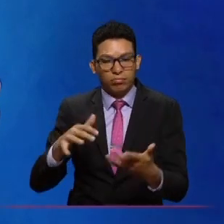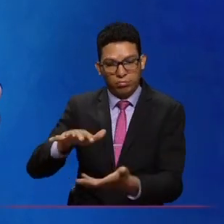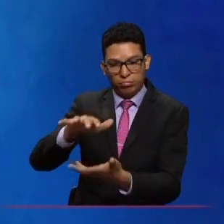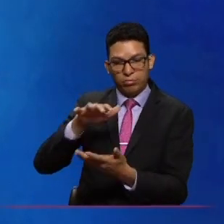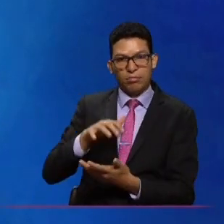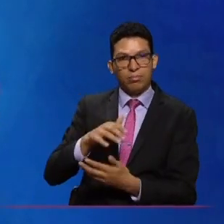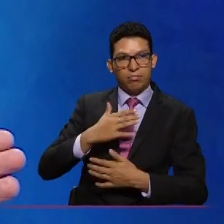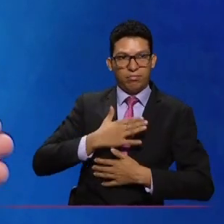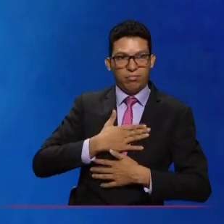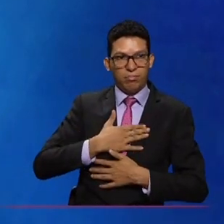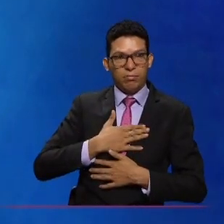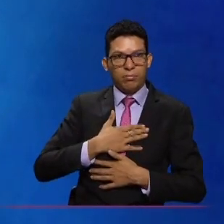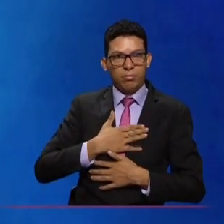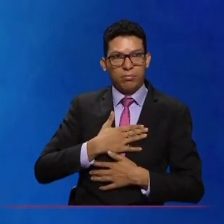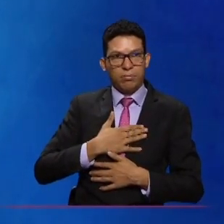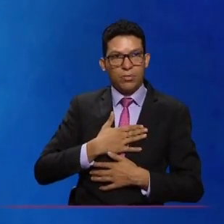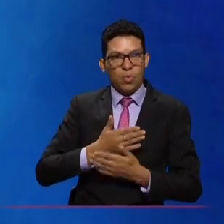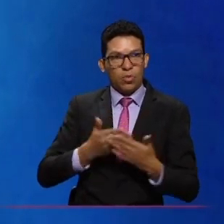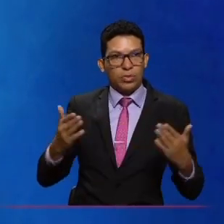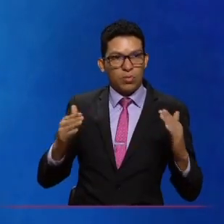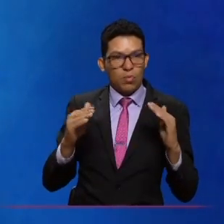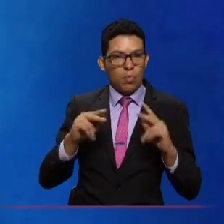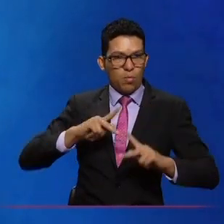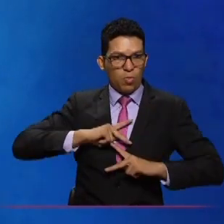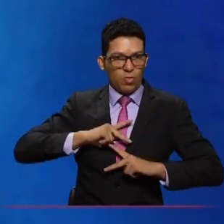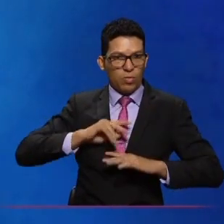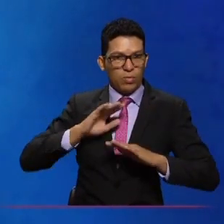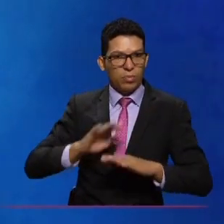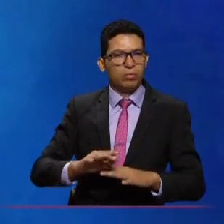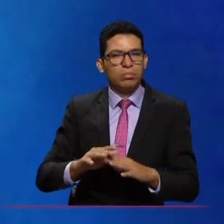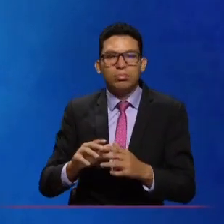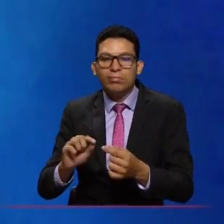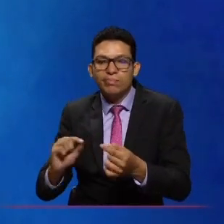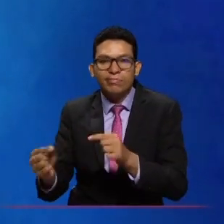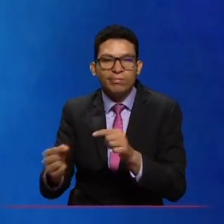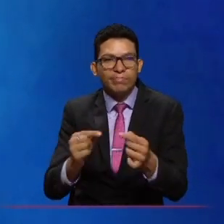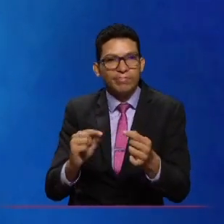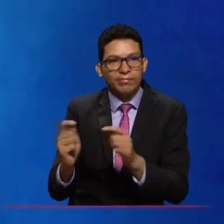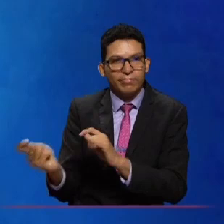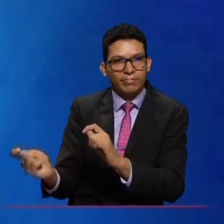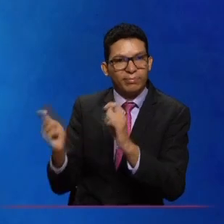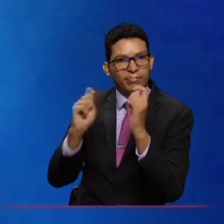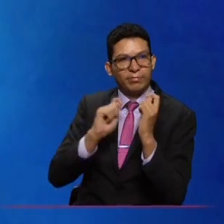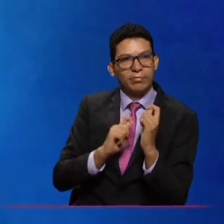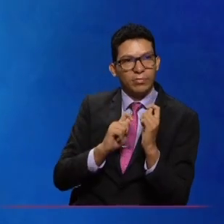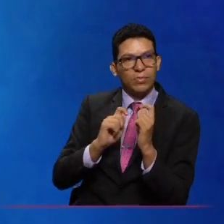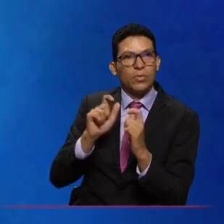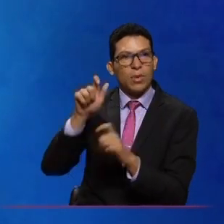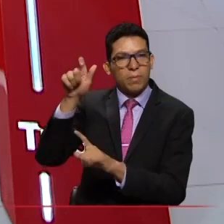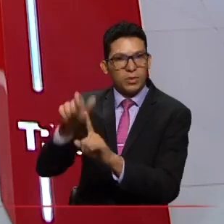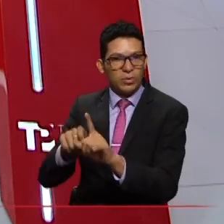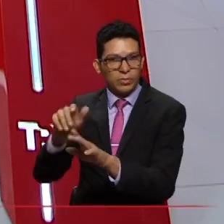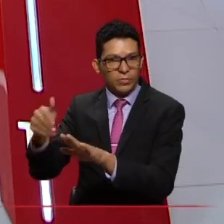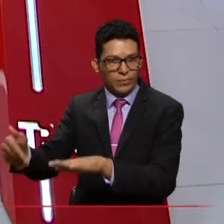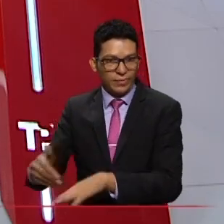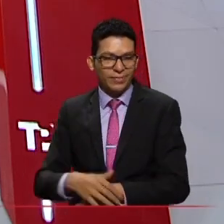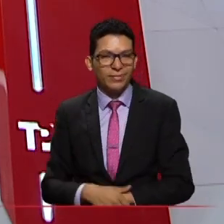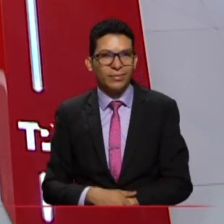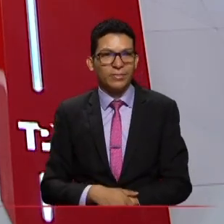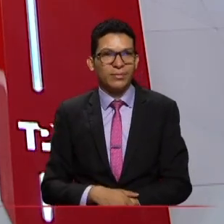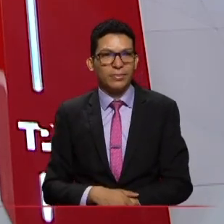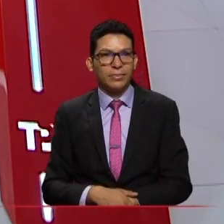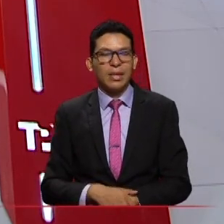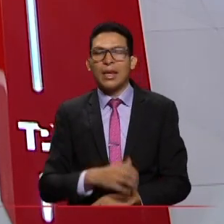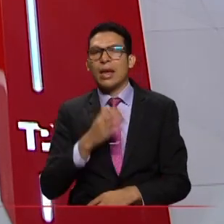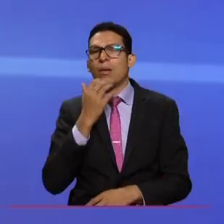del litigio. Solamente quedan en el litigio o en la sucesión los bienes del causante. ¿Y si lo que dejó